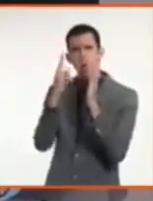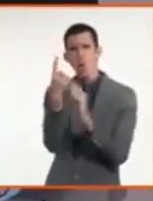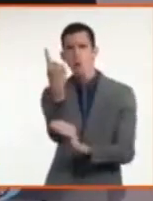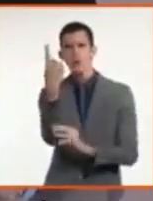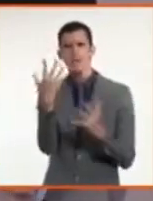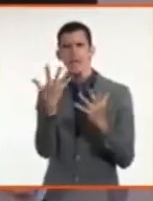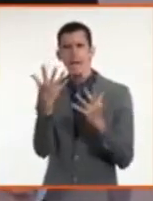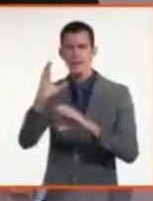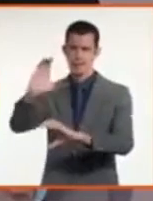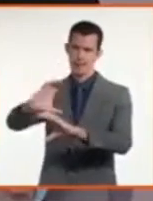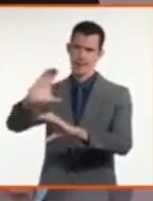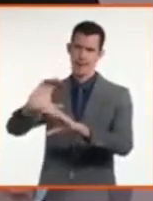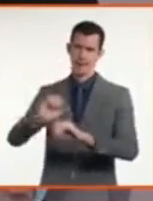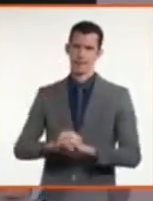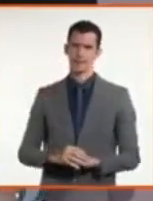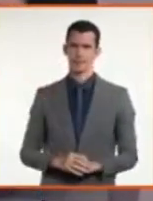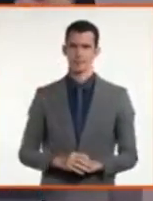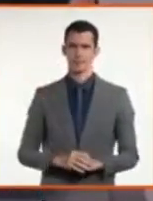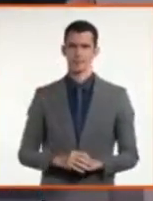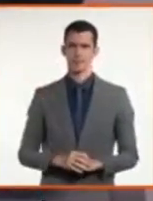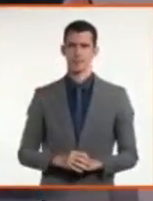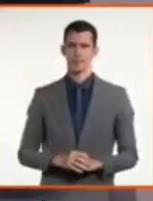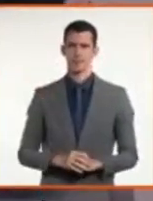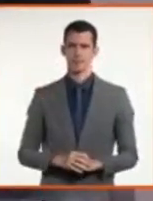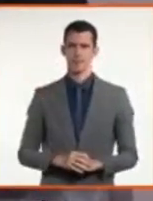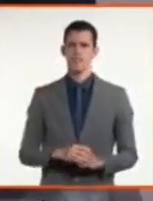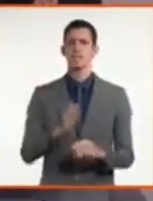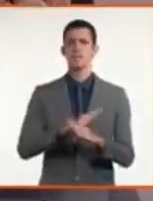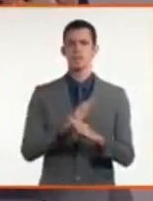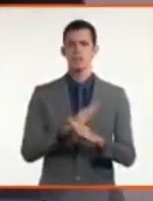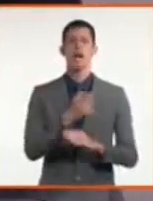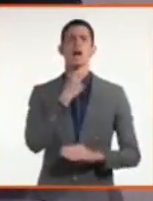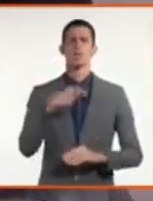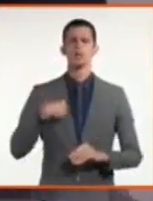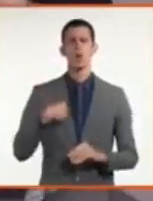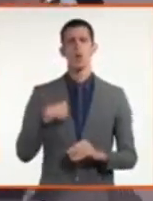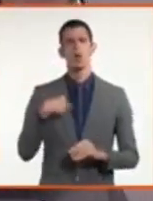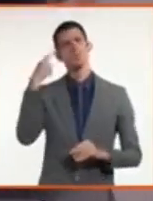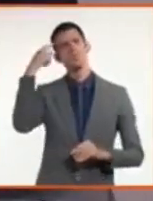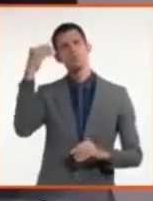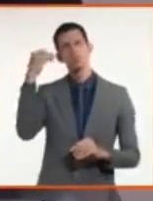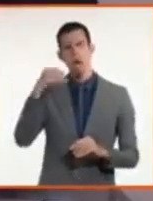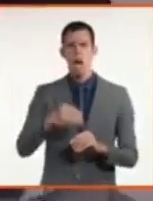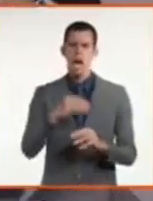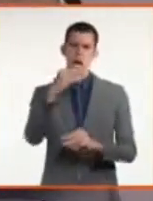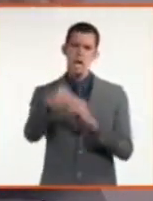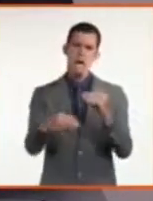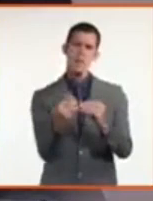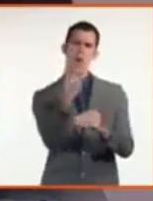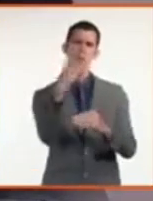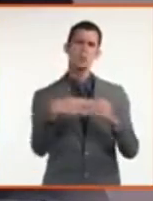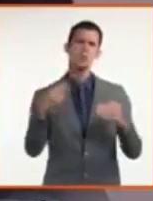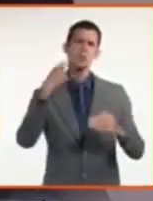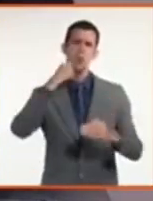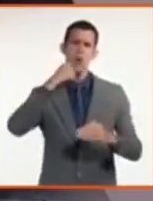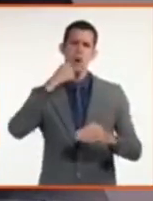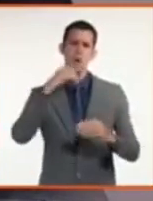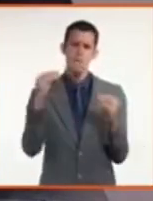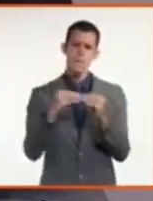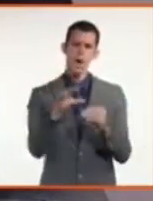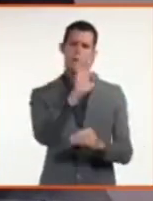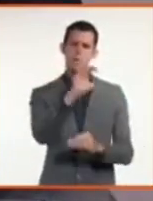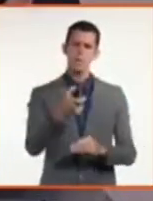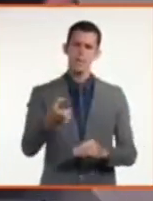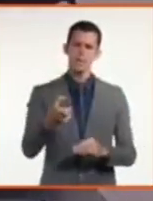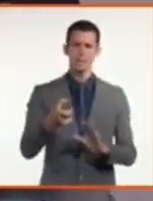cambio 80 no oponer tipo cambio 80 no tiene que haber fundamento en la economía tiene que haber incremento de la producción tiene que haber más oferta tiene que haber capacidad de solución